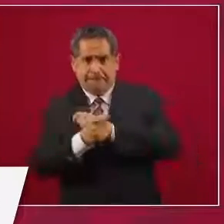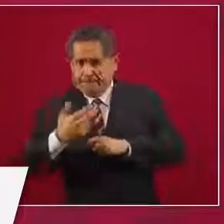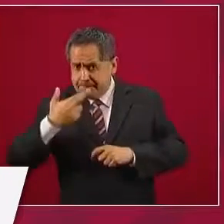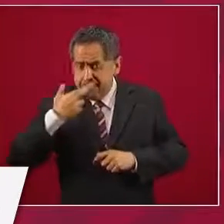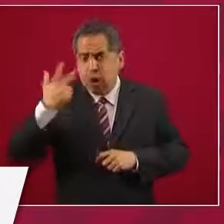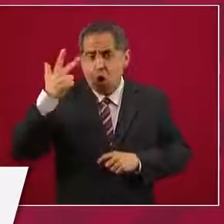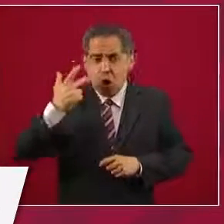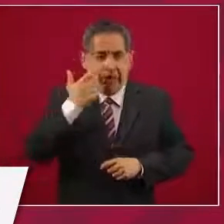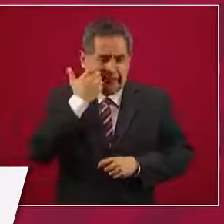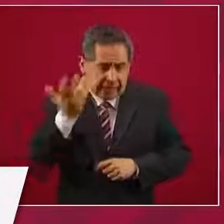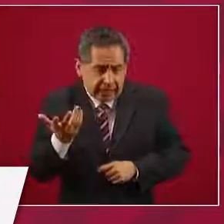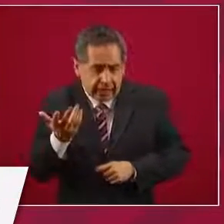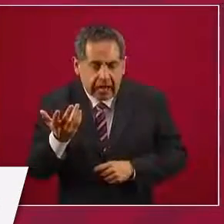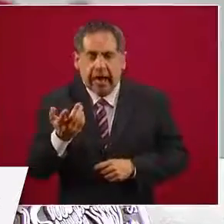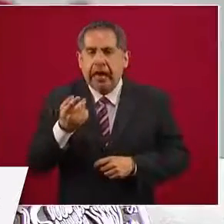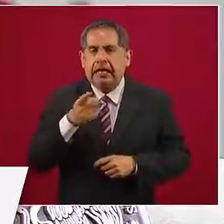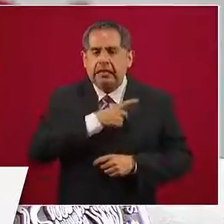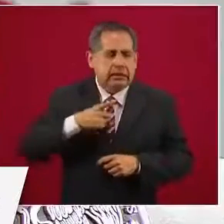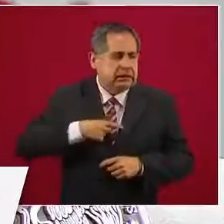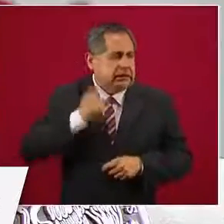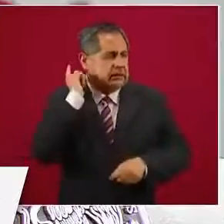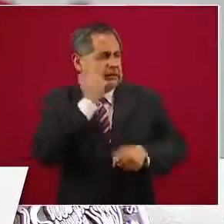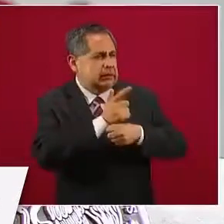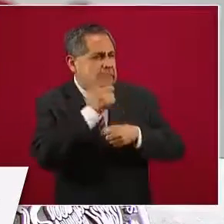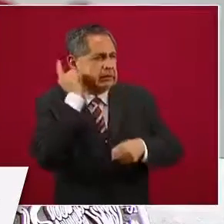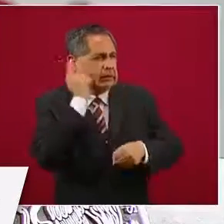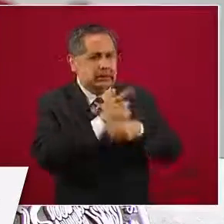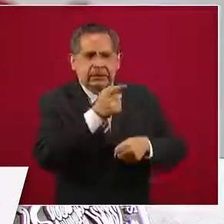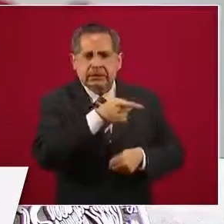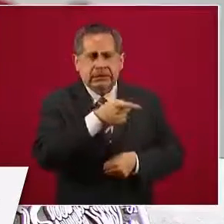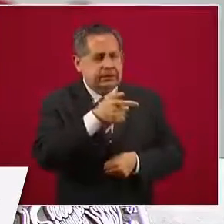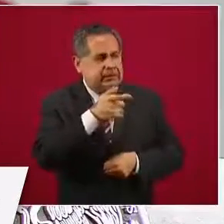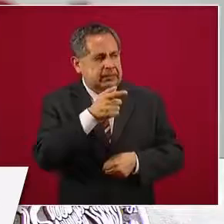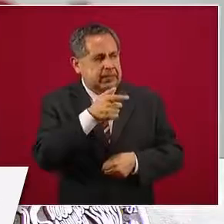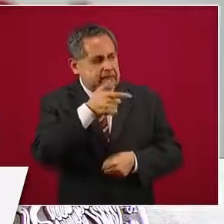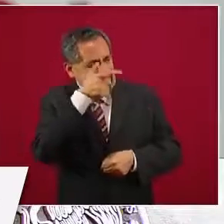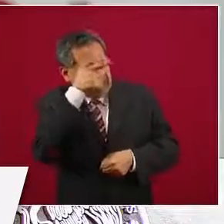necesitamos saber cómo